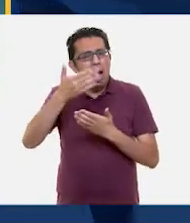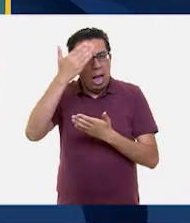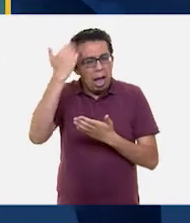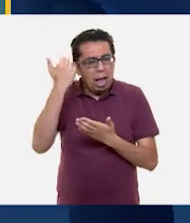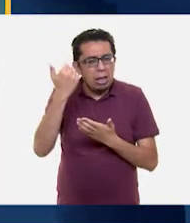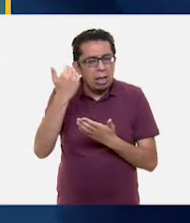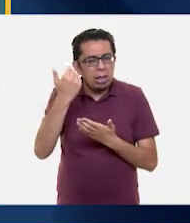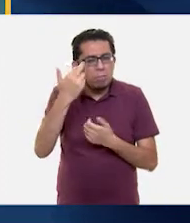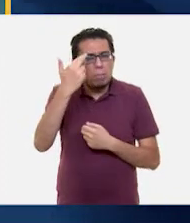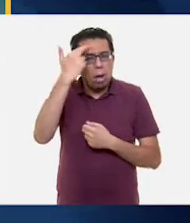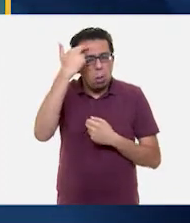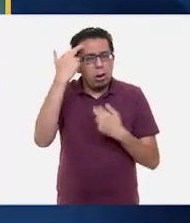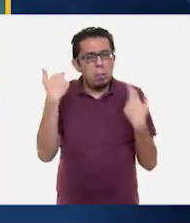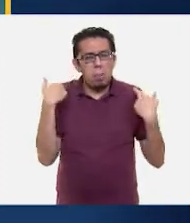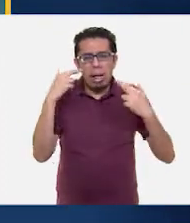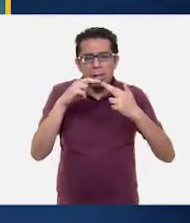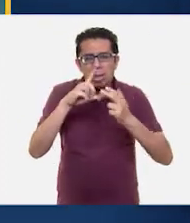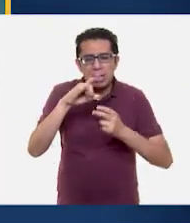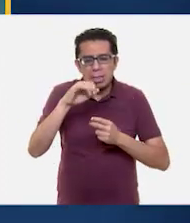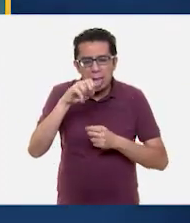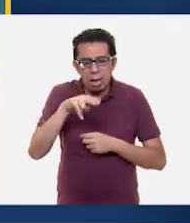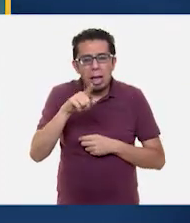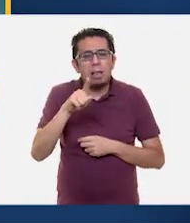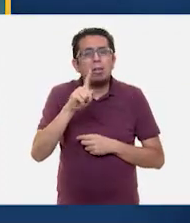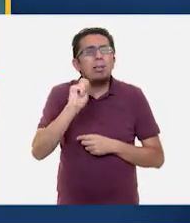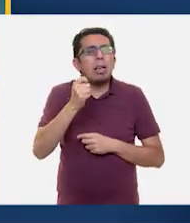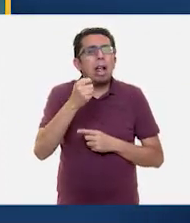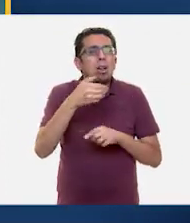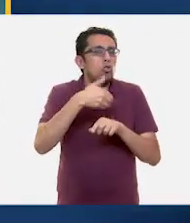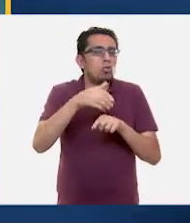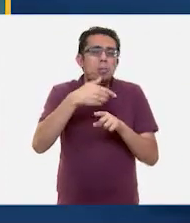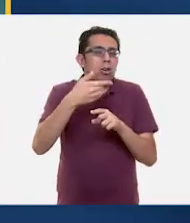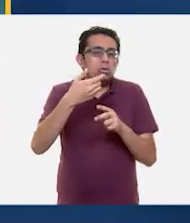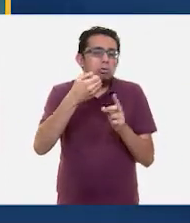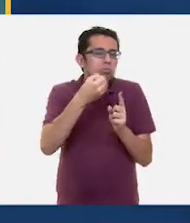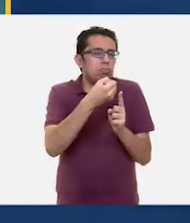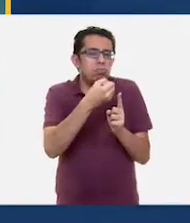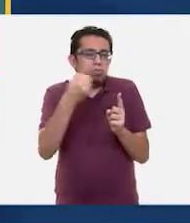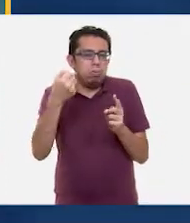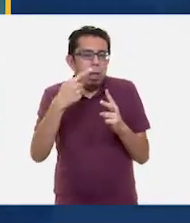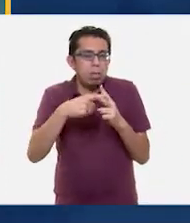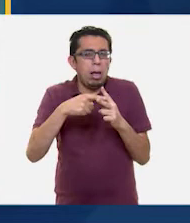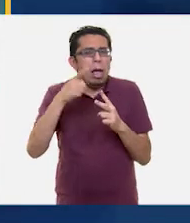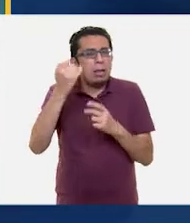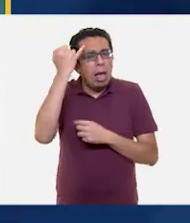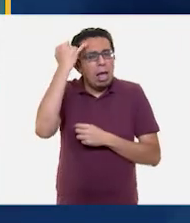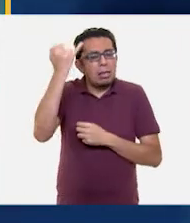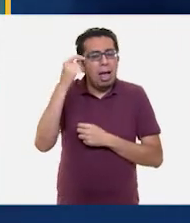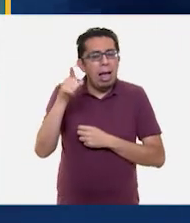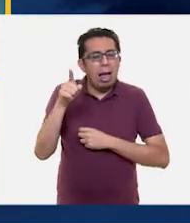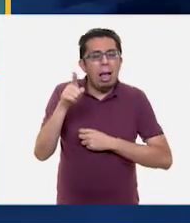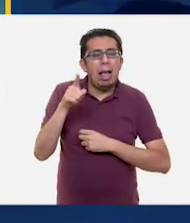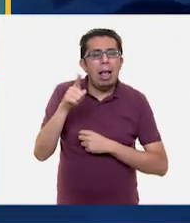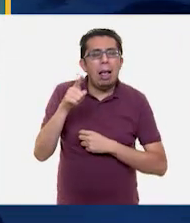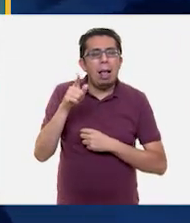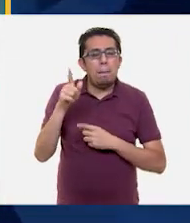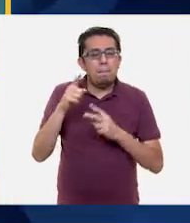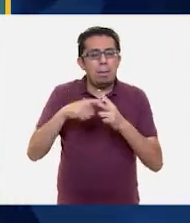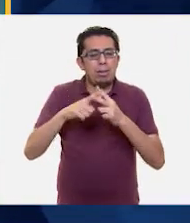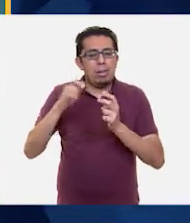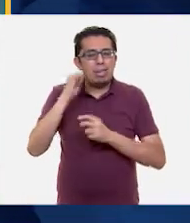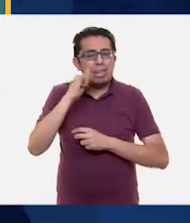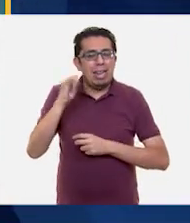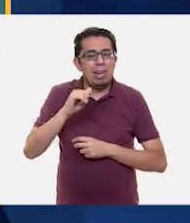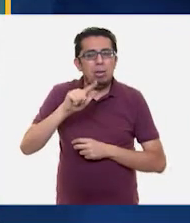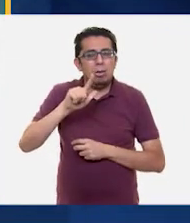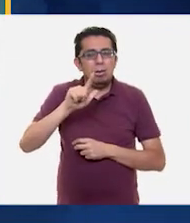matemáticas, ¿no? ¡Exactamente! Es una sucesión matemática propuesta por el matemático italiano Leonardo de Pisa,